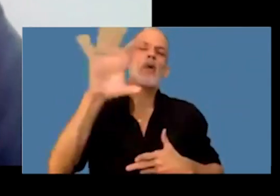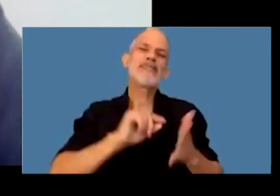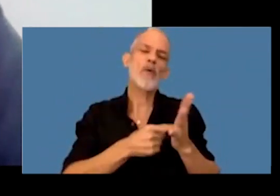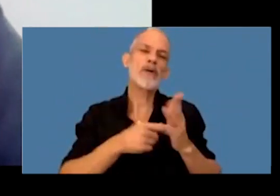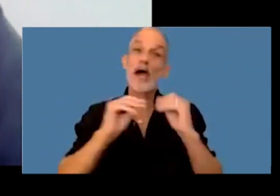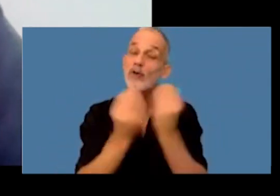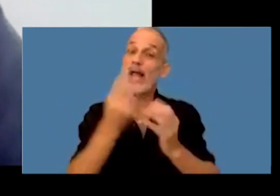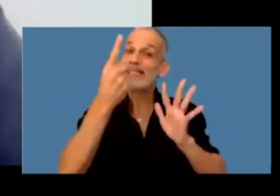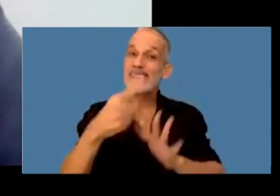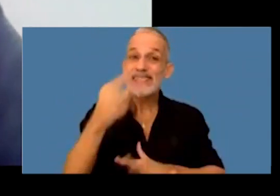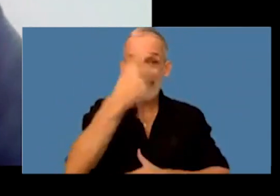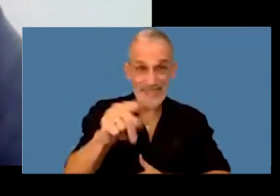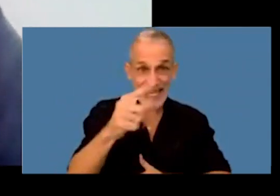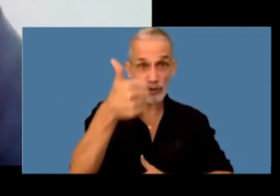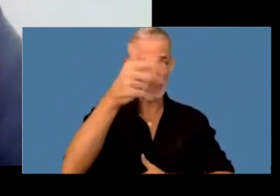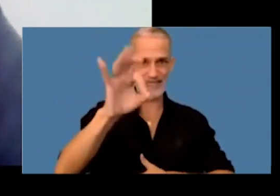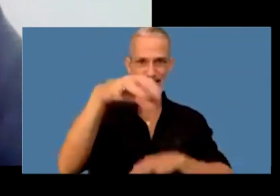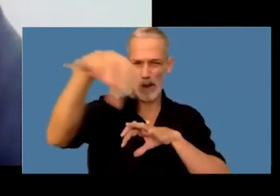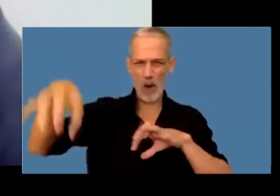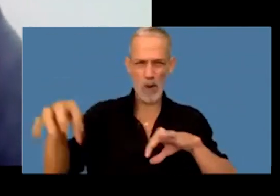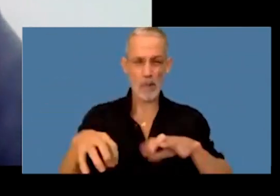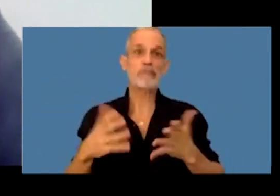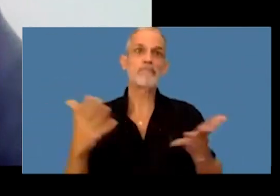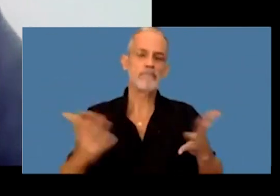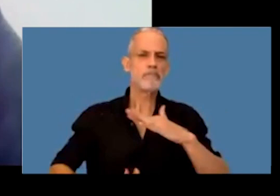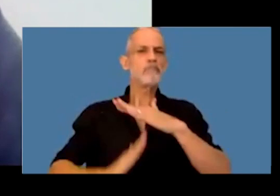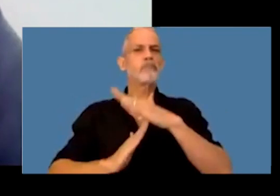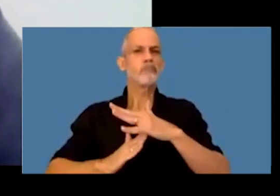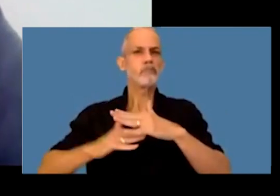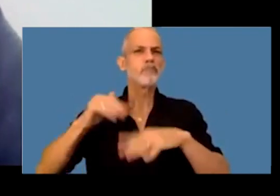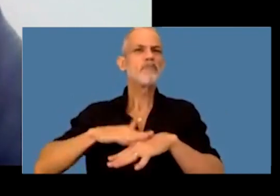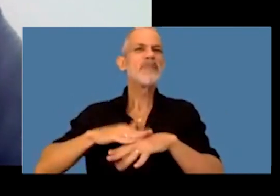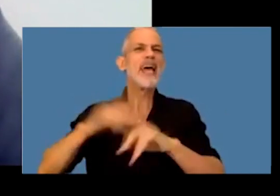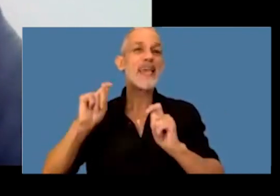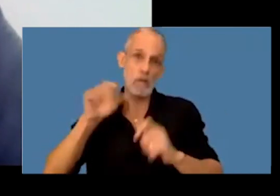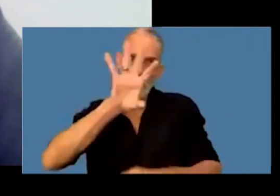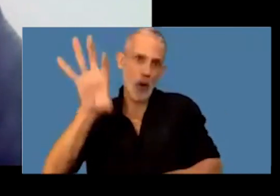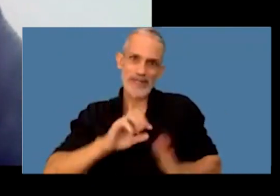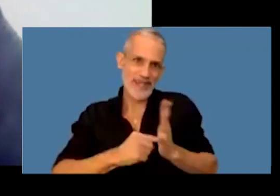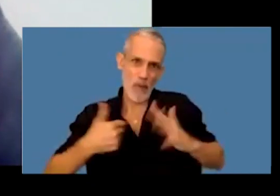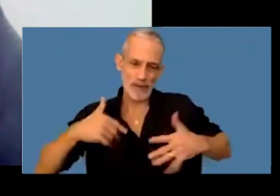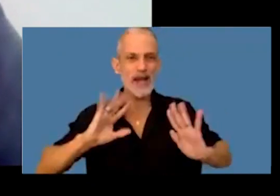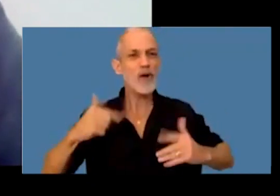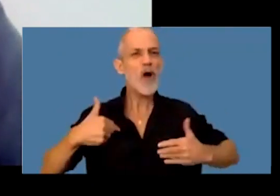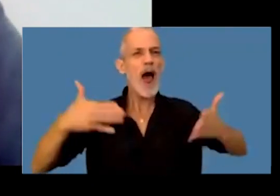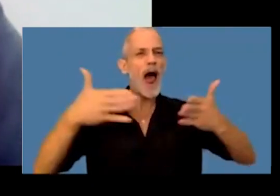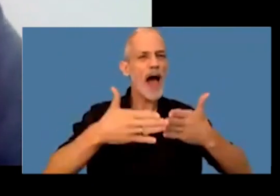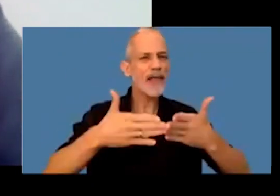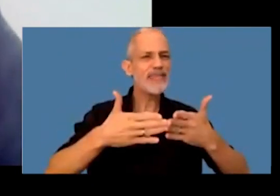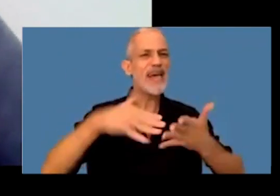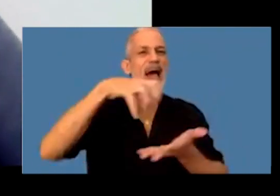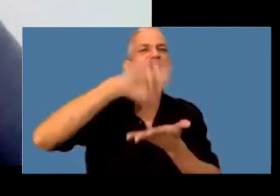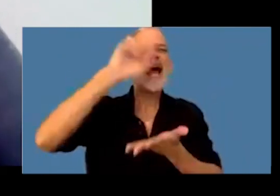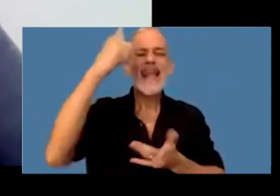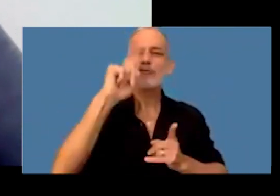juntas evaluadoras, y la jurisdicción que tiene a cargo la certificación es la provincia de Buenos Aires. Nosotros como Agencia Nacional de Discapacidad